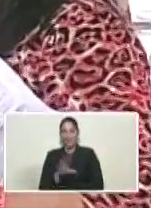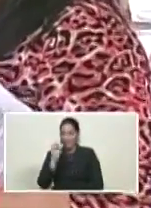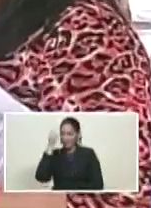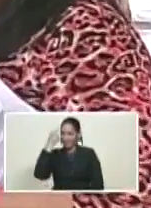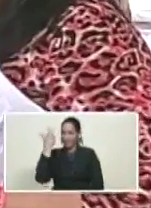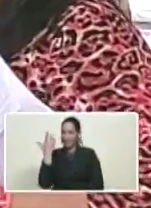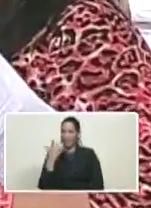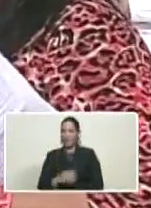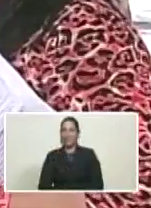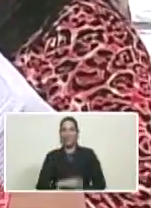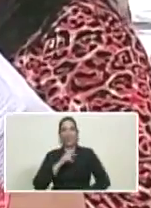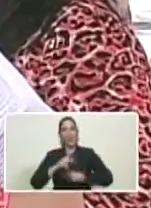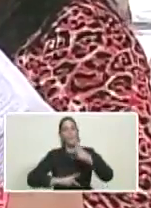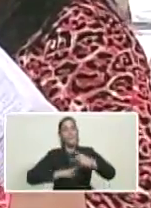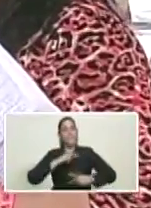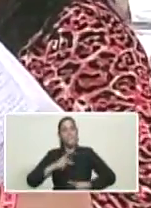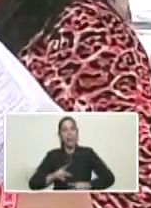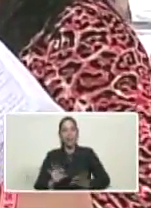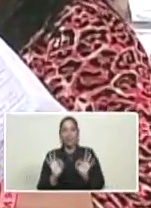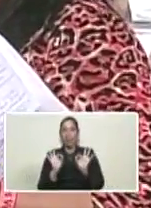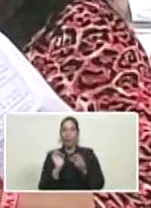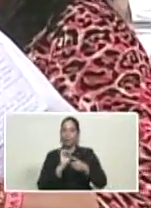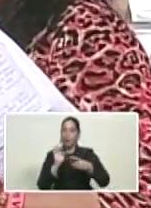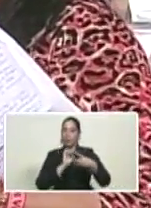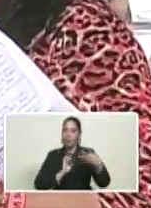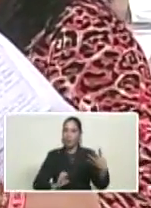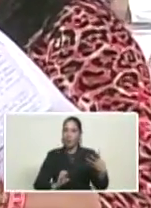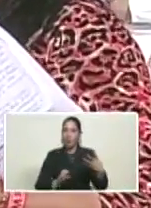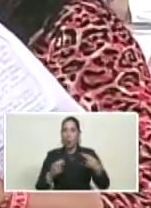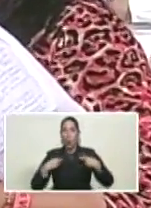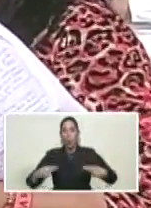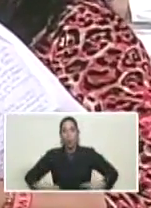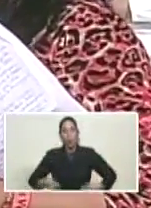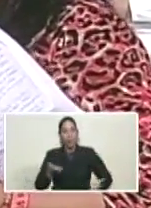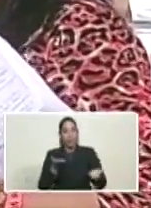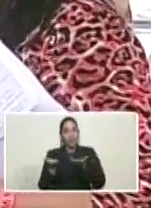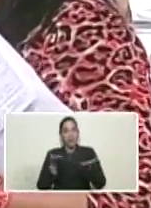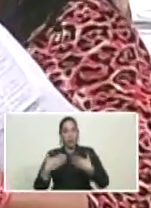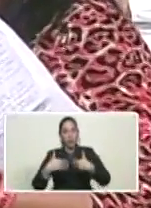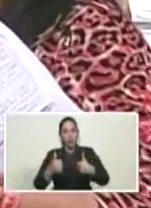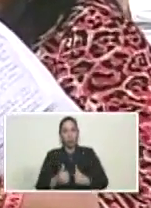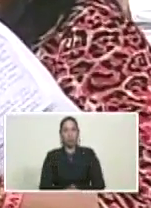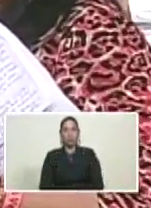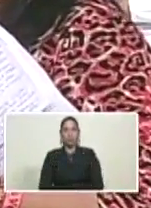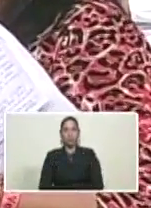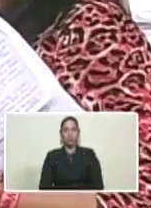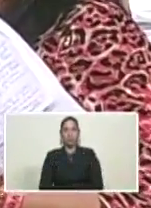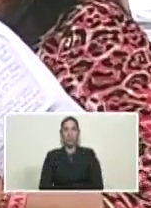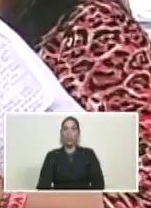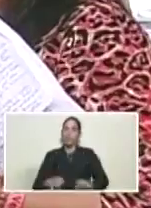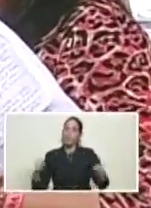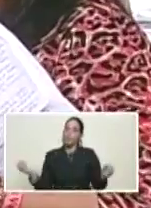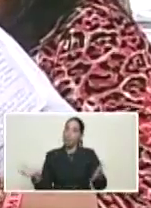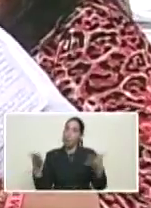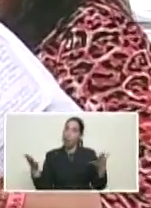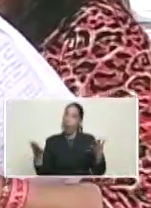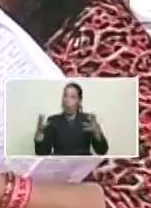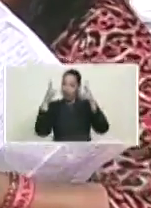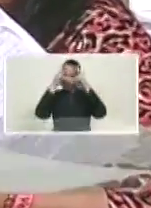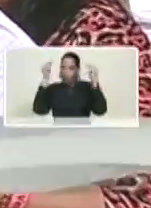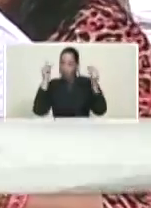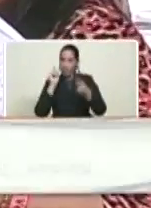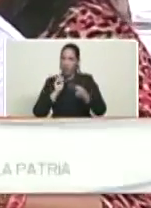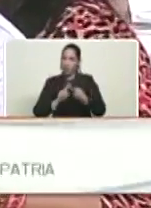El plan estratégico de humanización de los servicios de salud, promocionado desde enfermería, desde